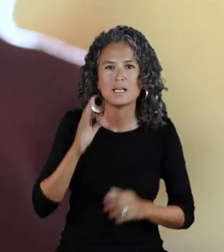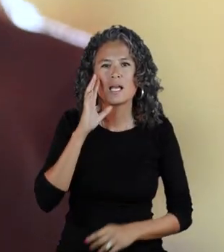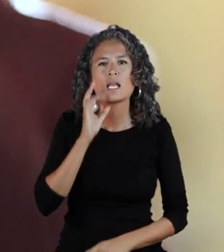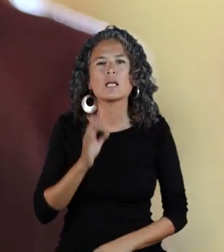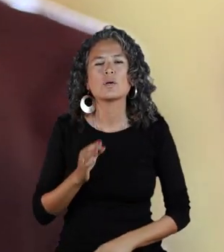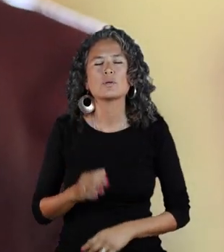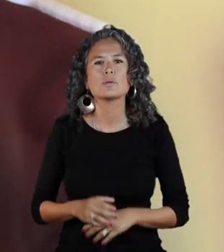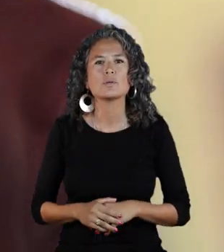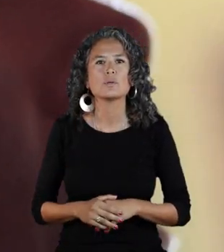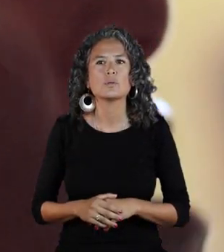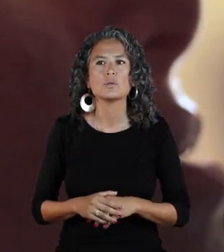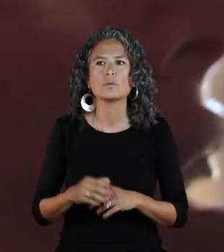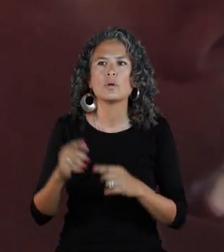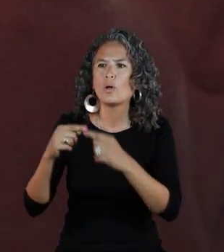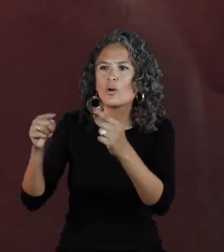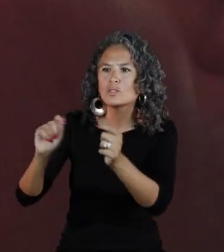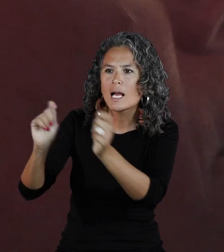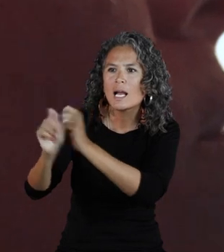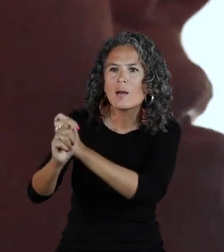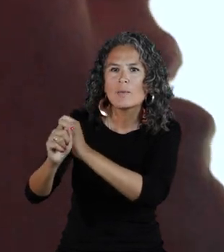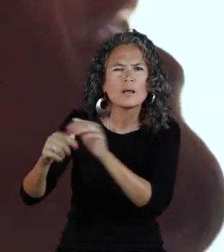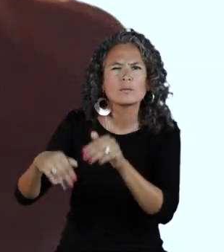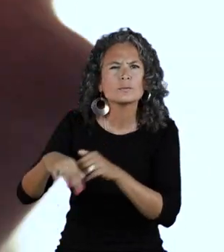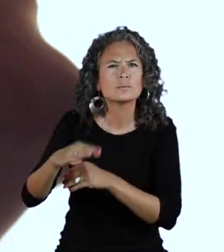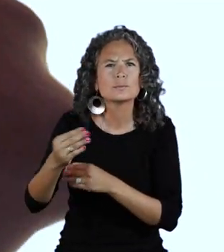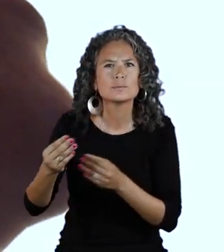Y creo que las cosas cambian cuando...